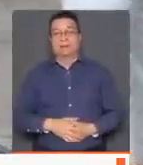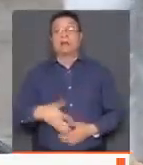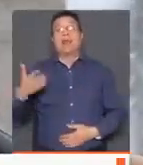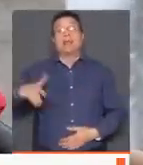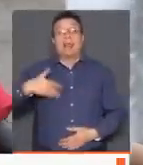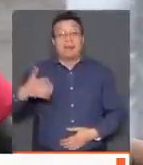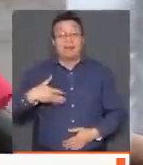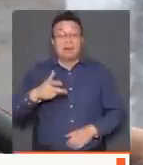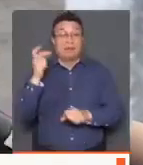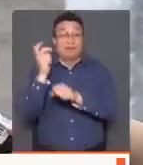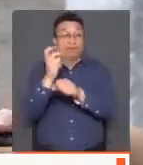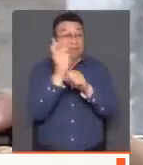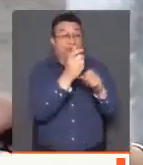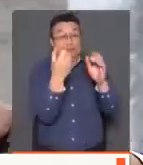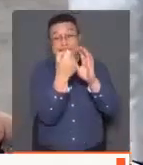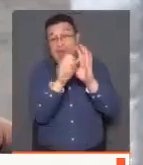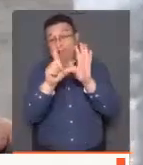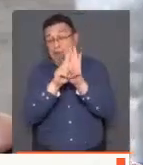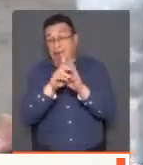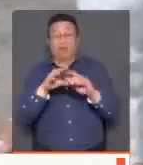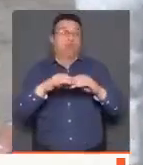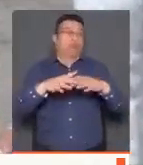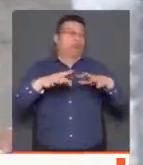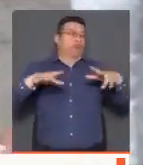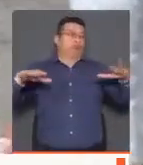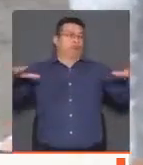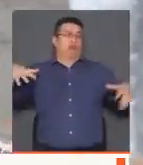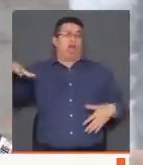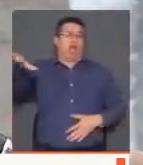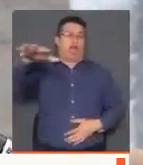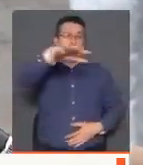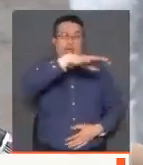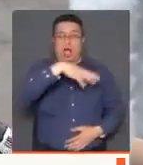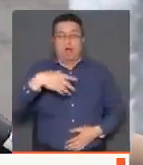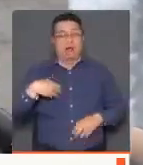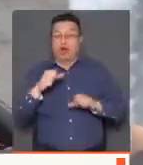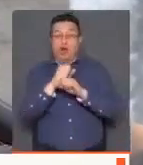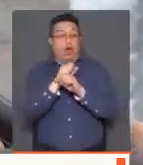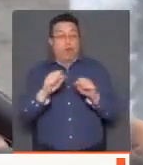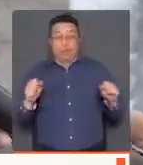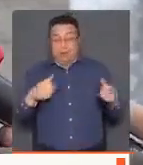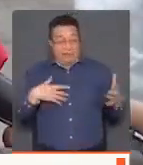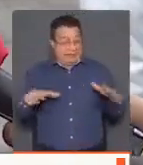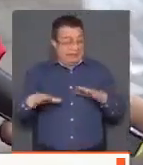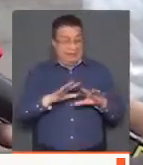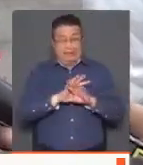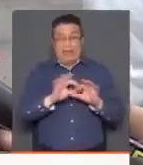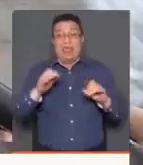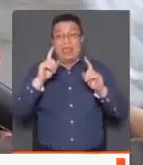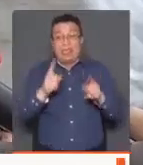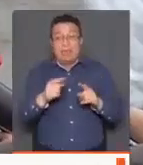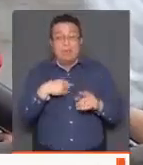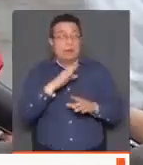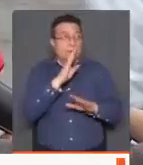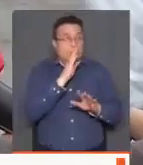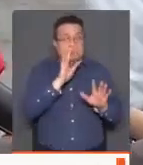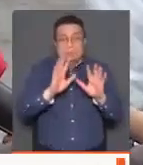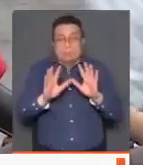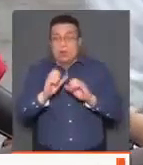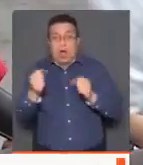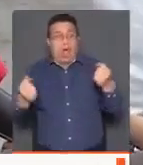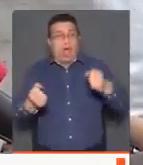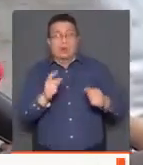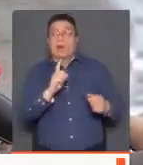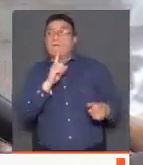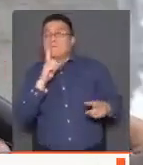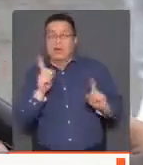delincuencia ya se desbordó y ya está en todos lados. Ya uno ya no puede andar con nada, uno tiene que andar bajo perfil, no puede andar en un auto